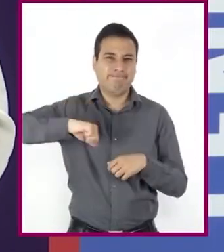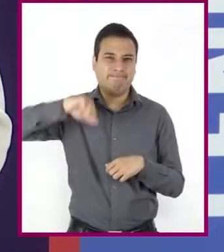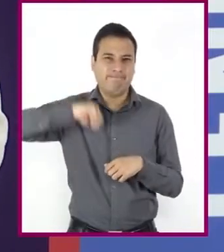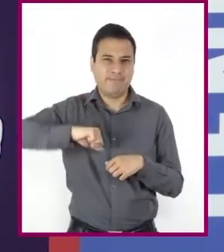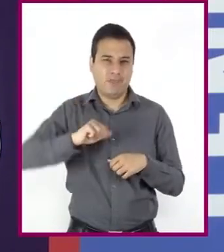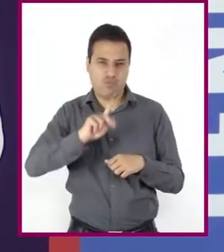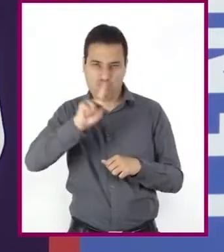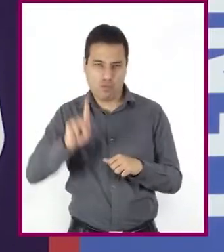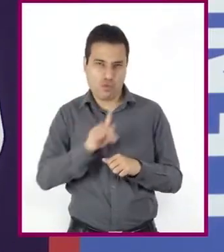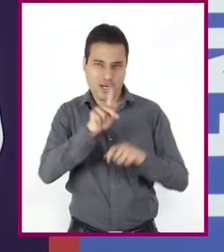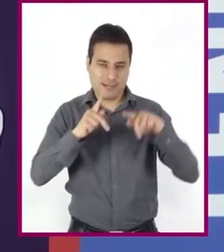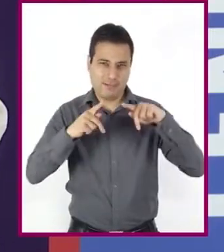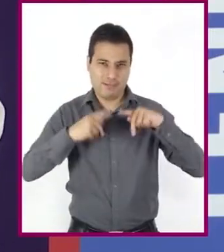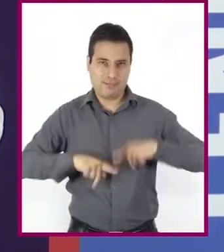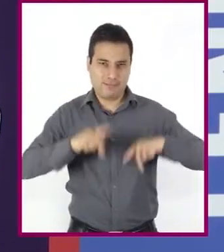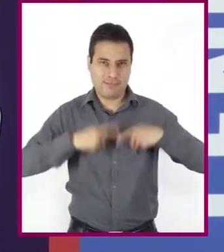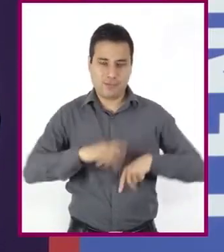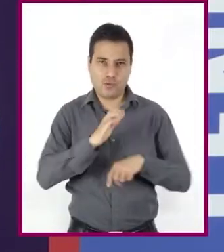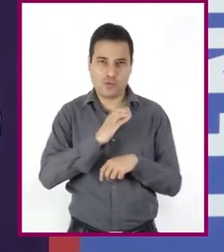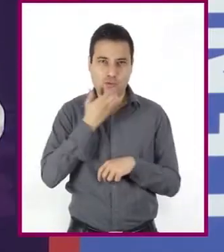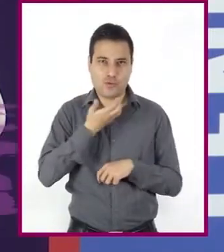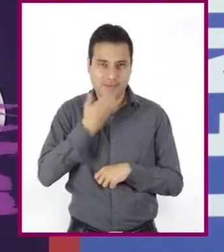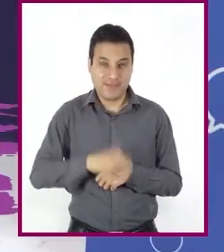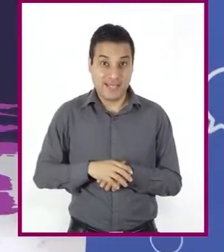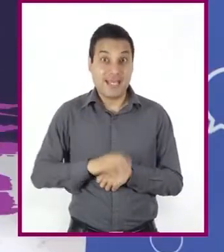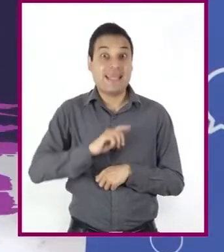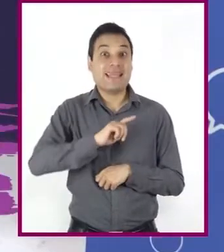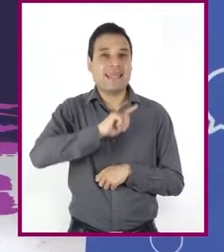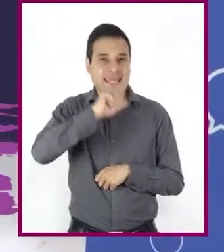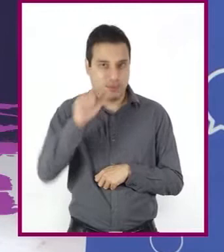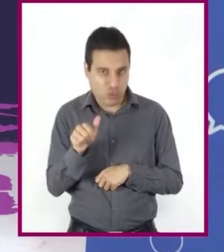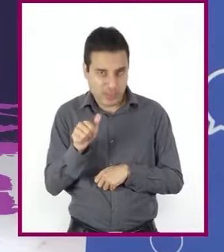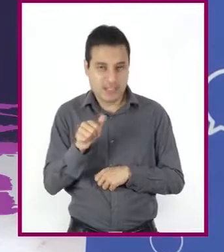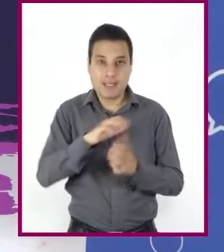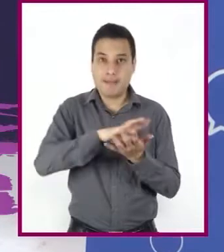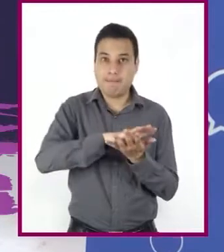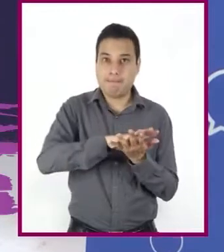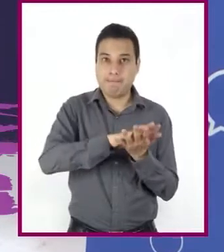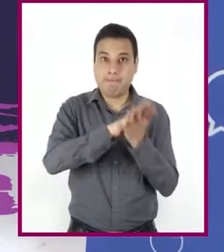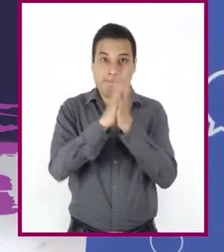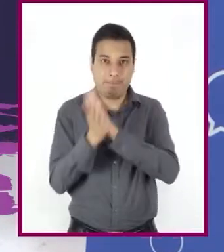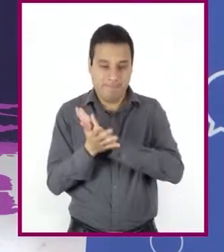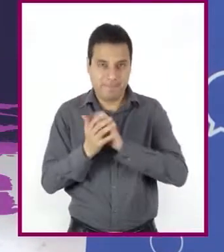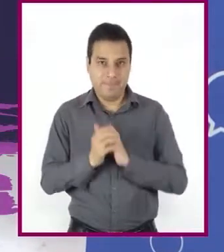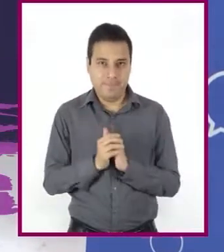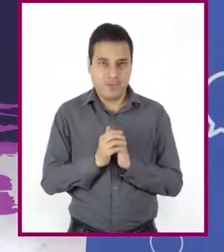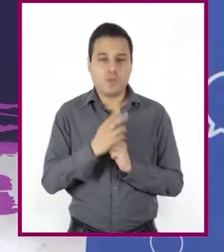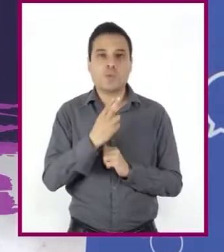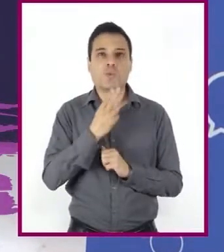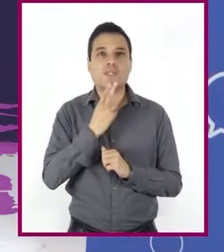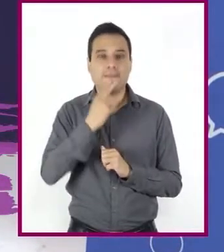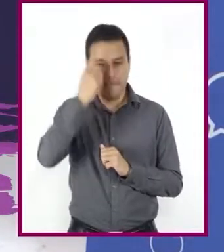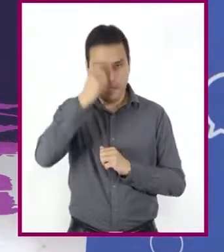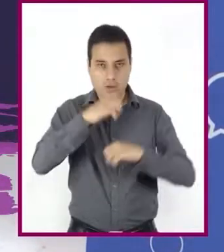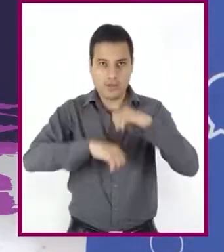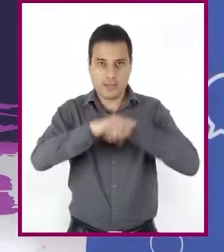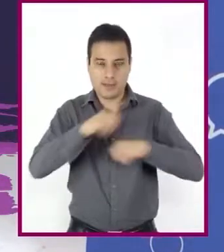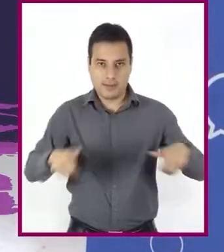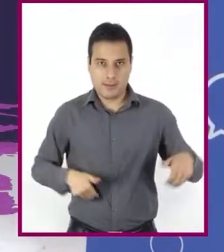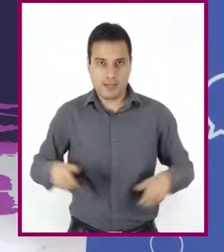representarlas en escena. Y el propósito es identificar uso de signos de puntuación en textos